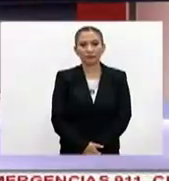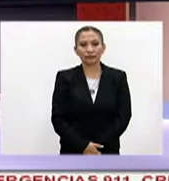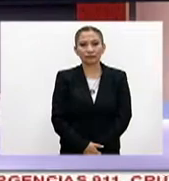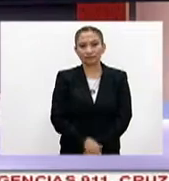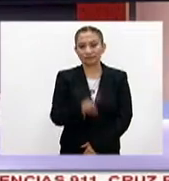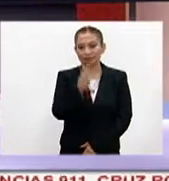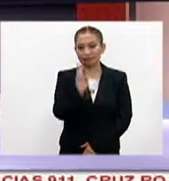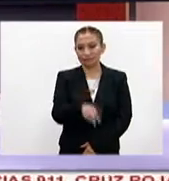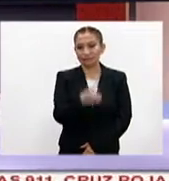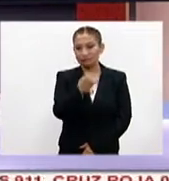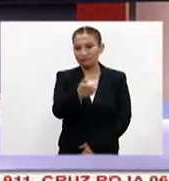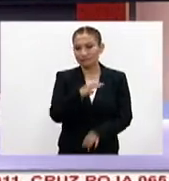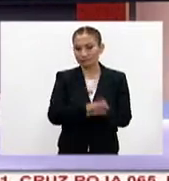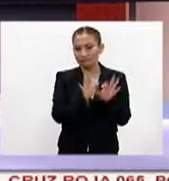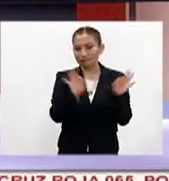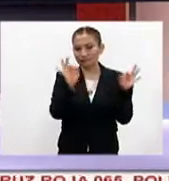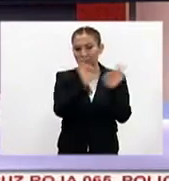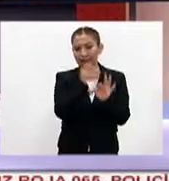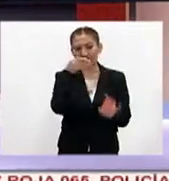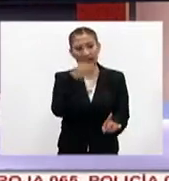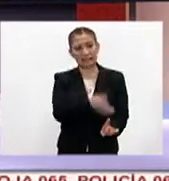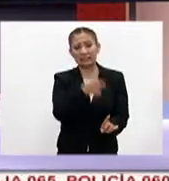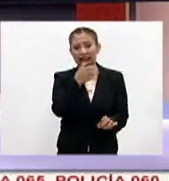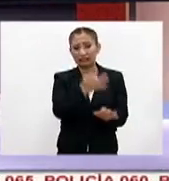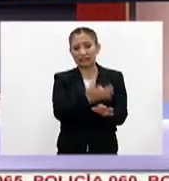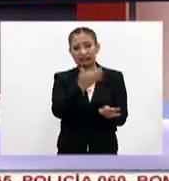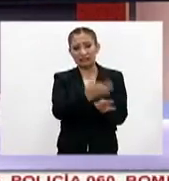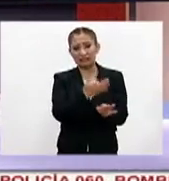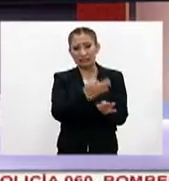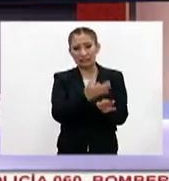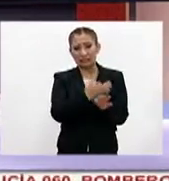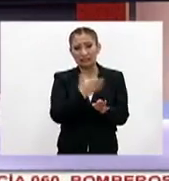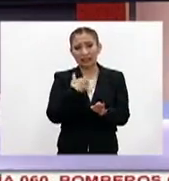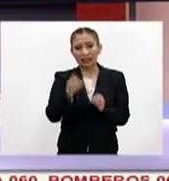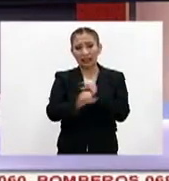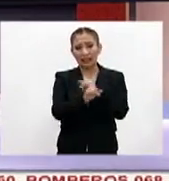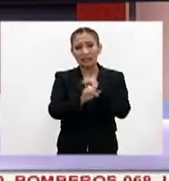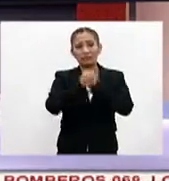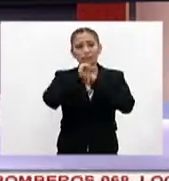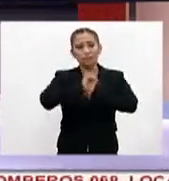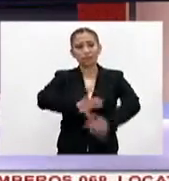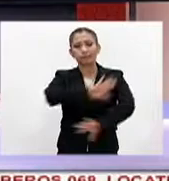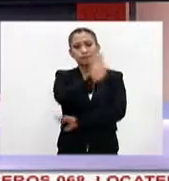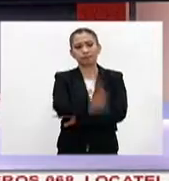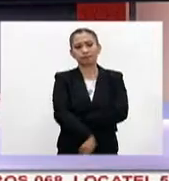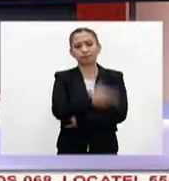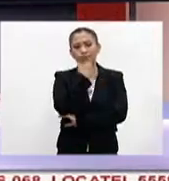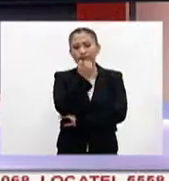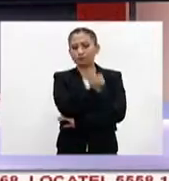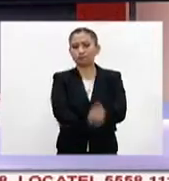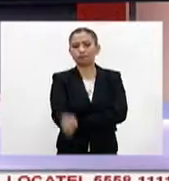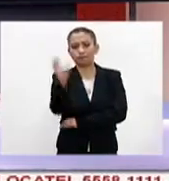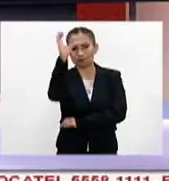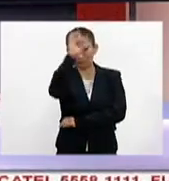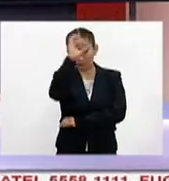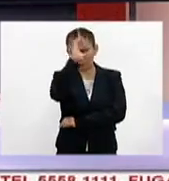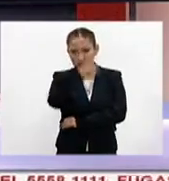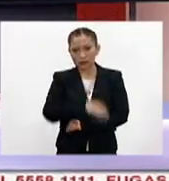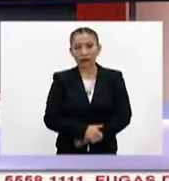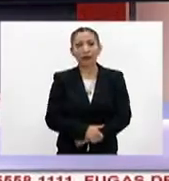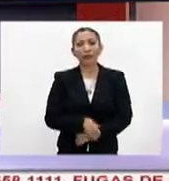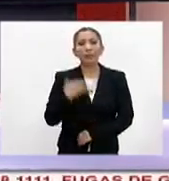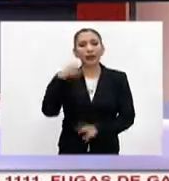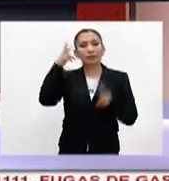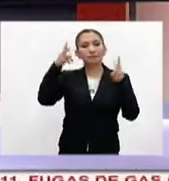Pues sí, una de las principales tendencias en este momento en las redes sociales es la muerte de este gran científico.